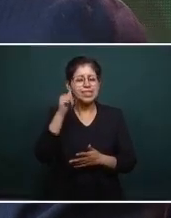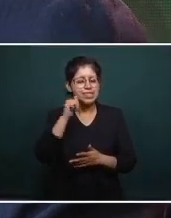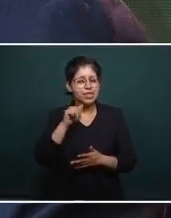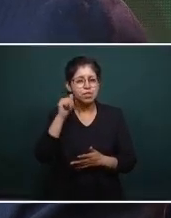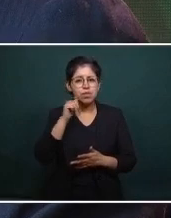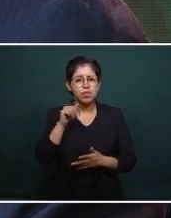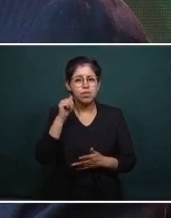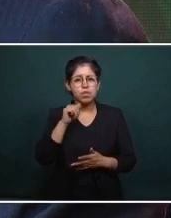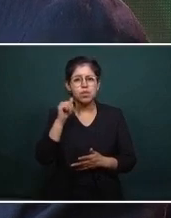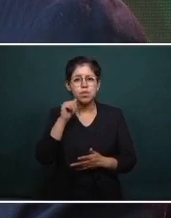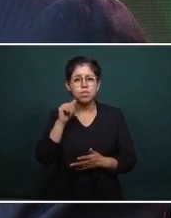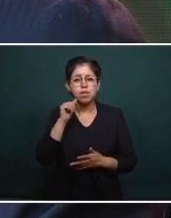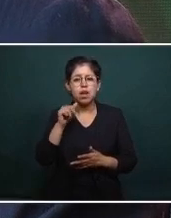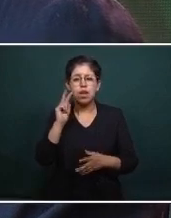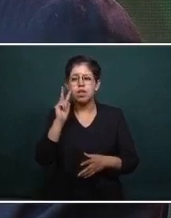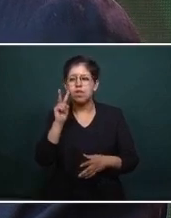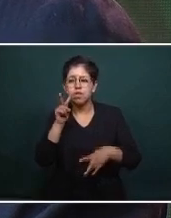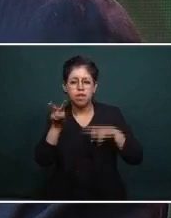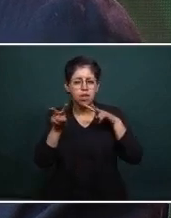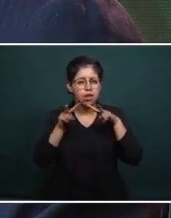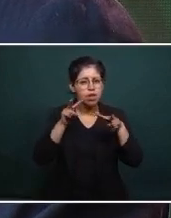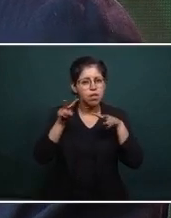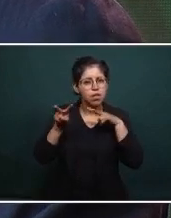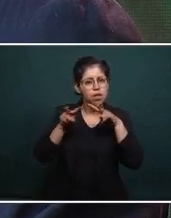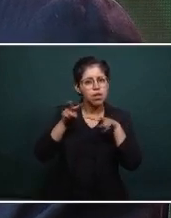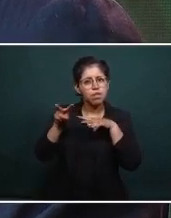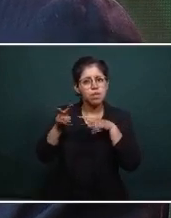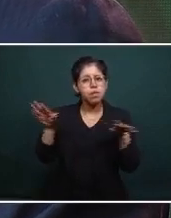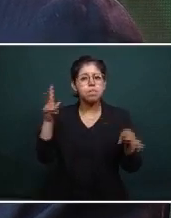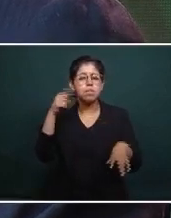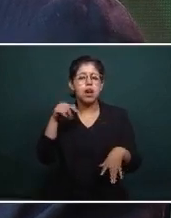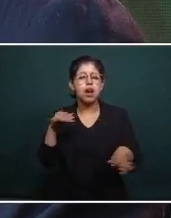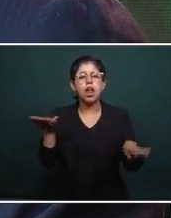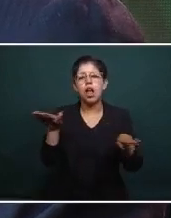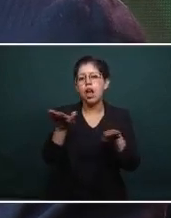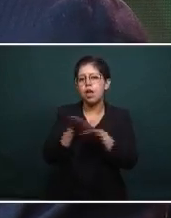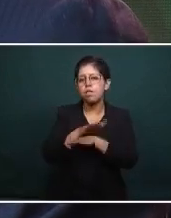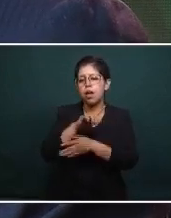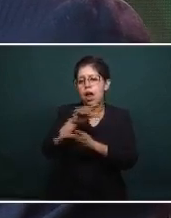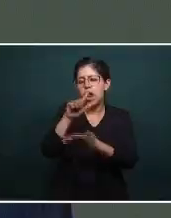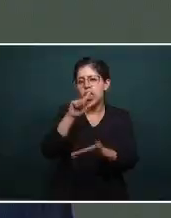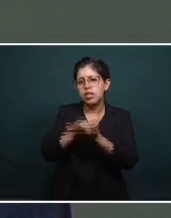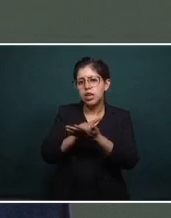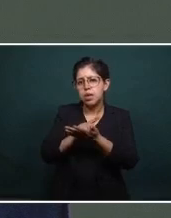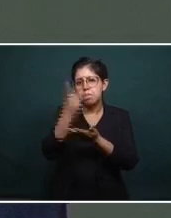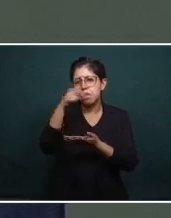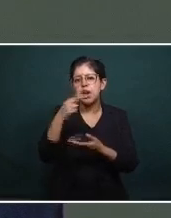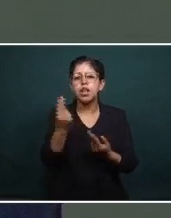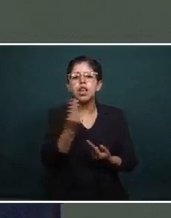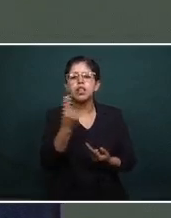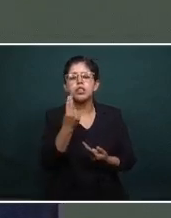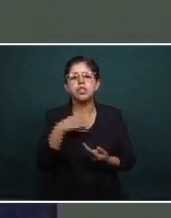ajustando el marco legal a la nueva realidad. No se puede permanecer